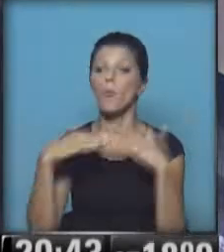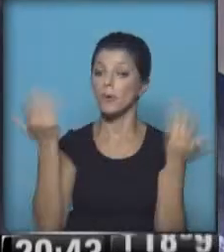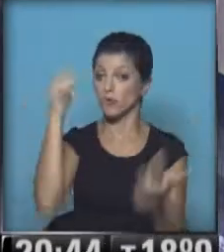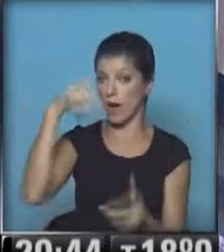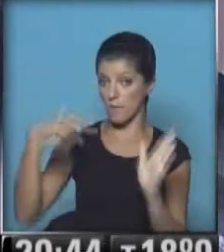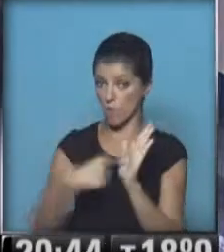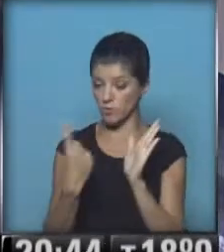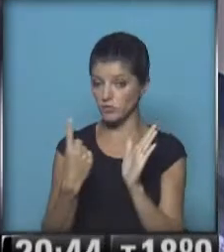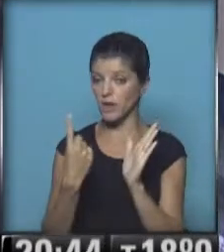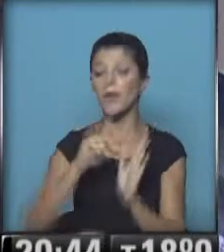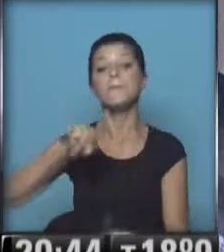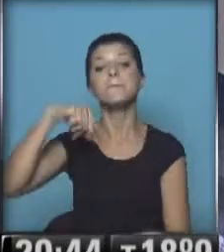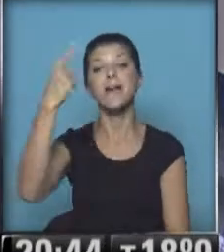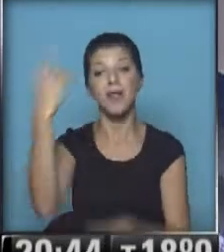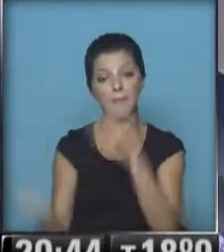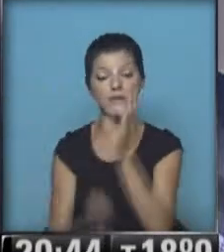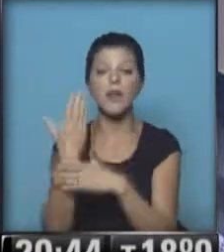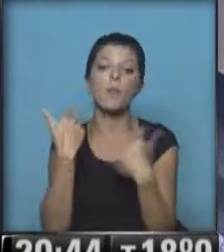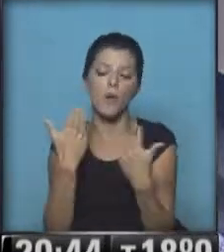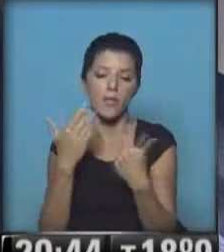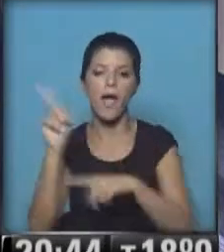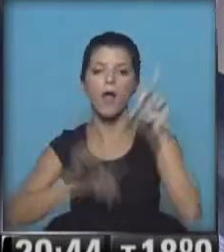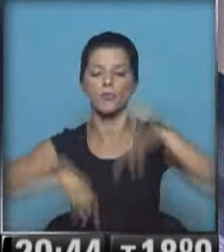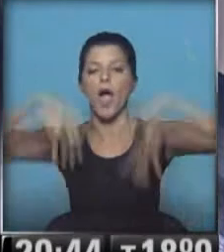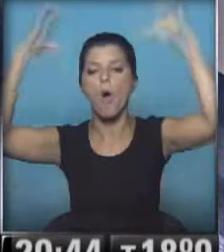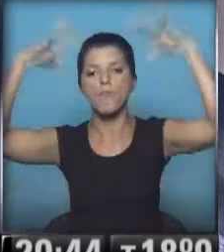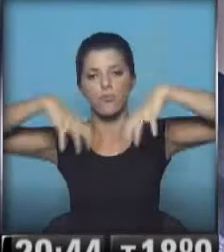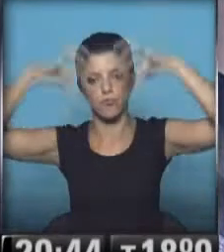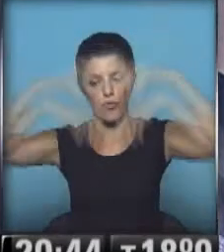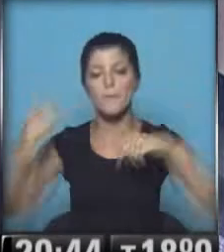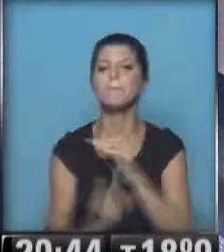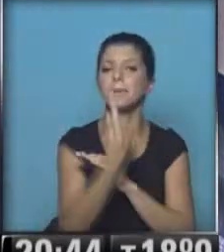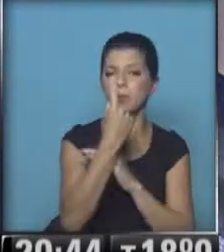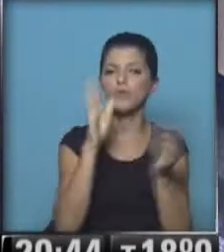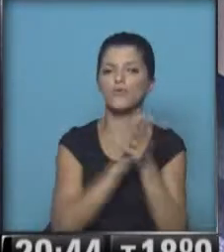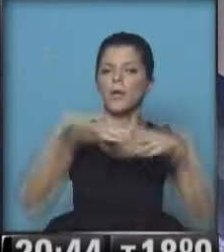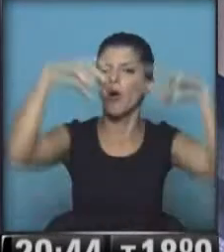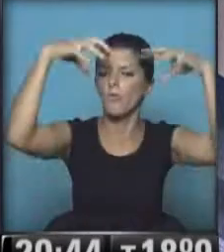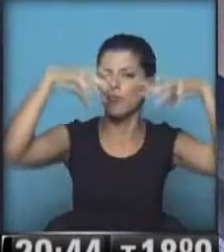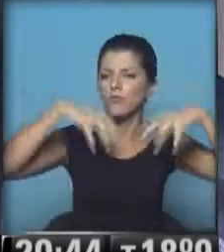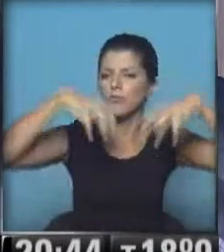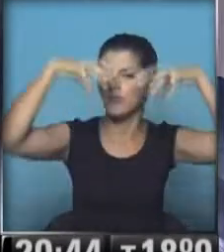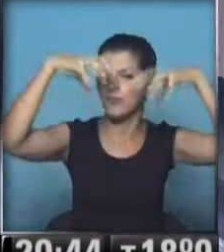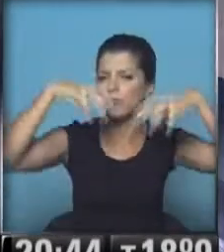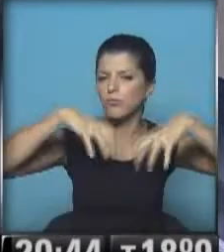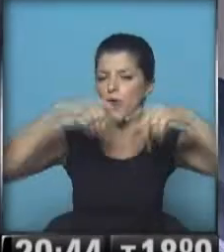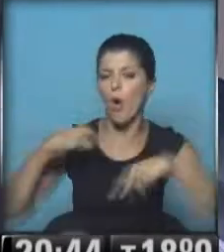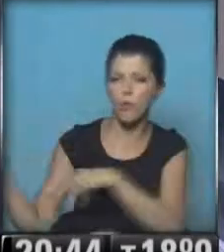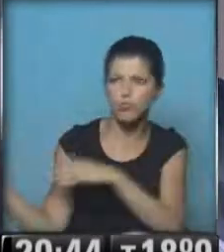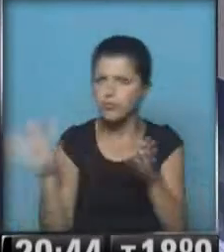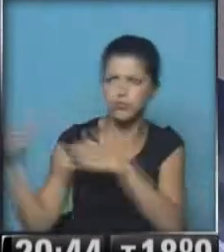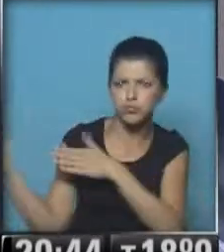de Buenos Aires, a partir de mañana a la mañana, la probabilidad de precipitaciones. Primero serán en forma de lluvia o llovizna. El viento seguirá siendo intenso